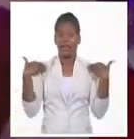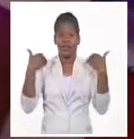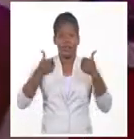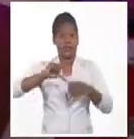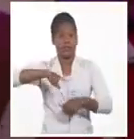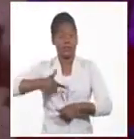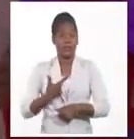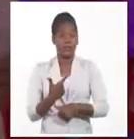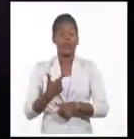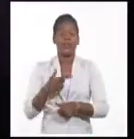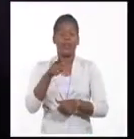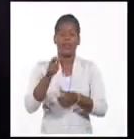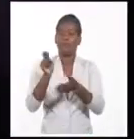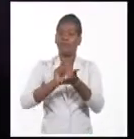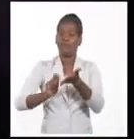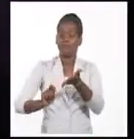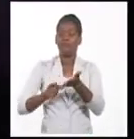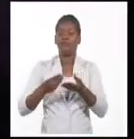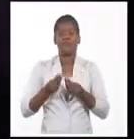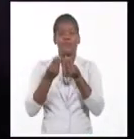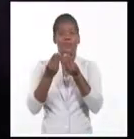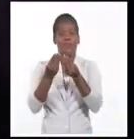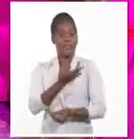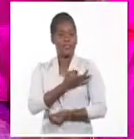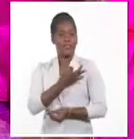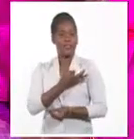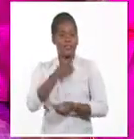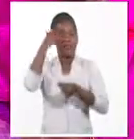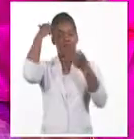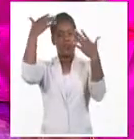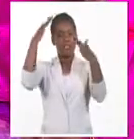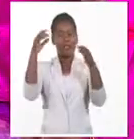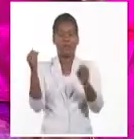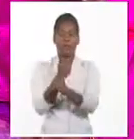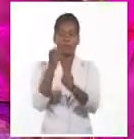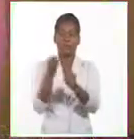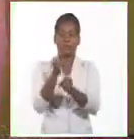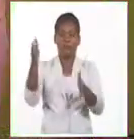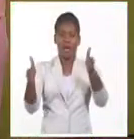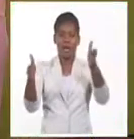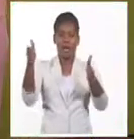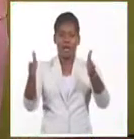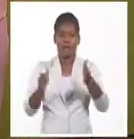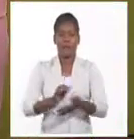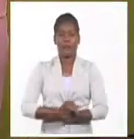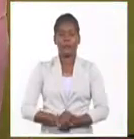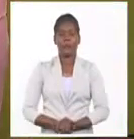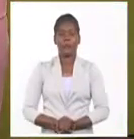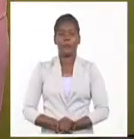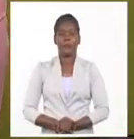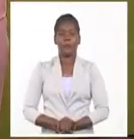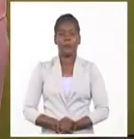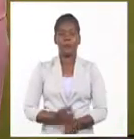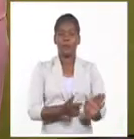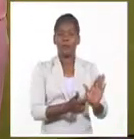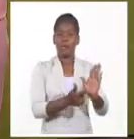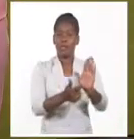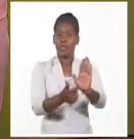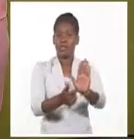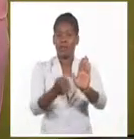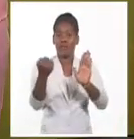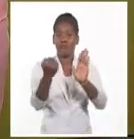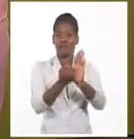Arte. Jenny Fleites, Sistema Informativo de la Televisión Cubana. Presentados por la Premio Nacional